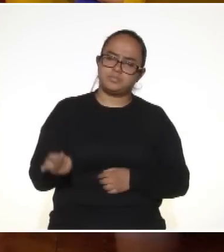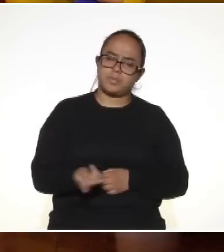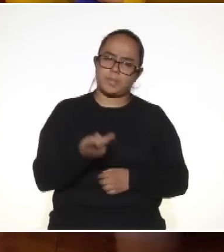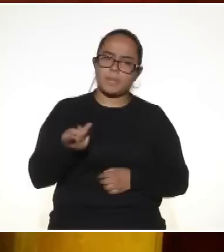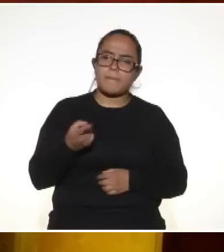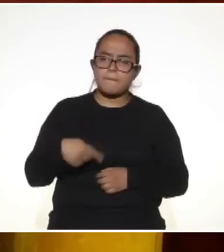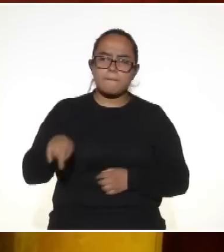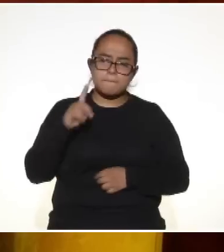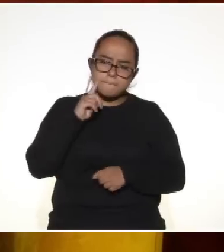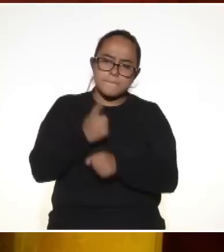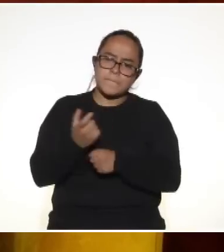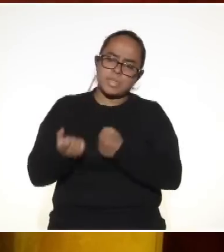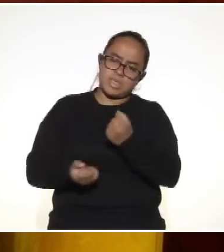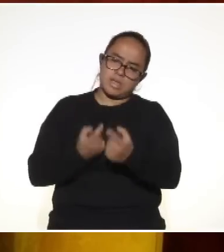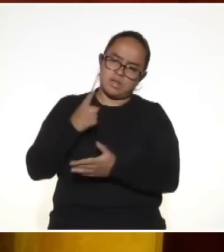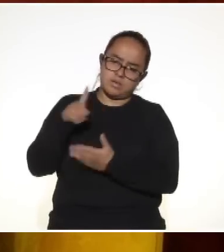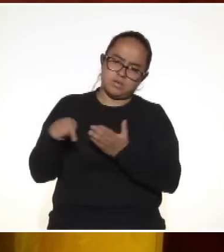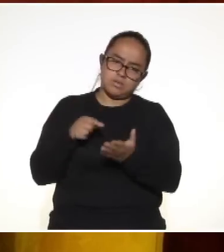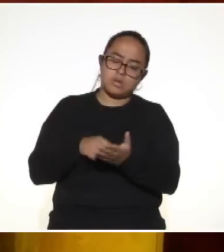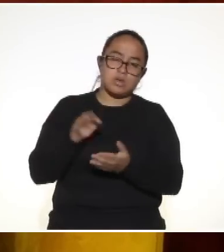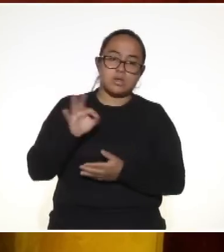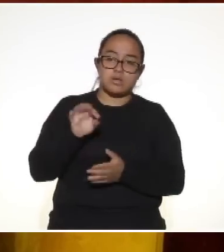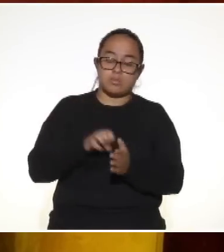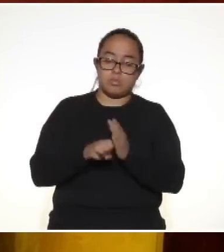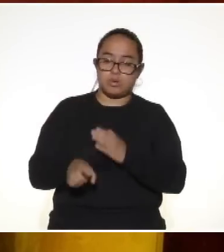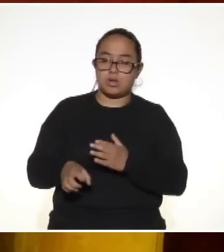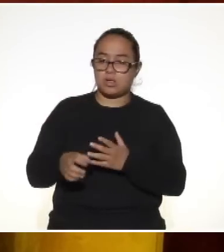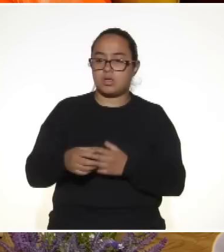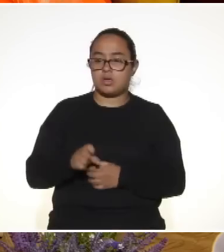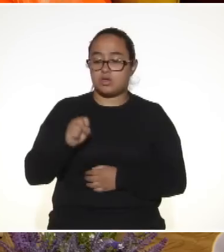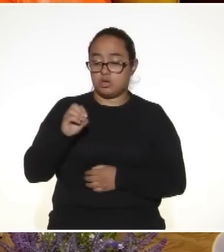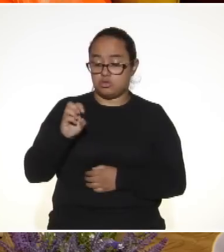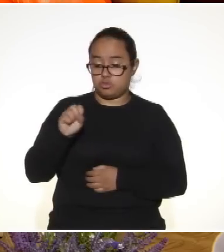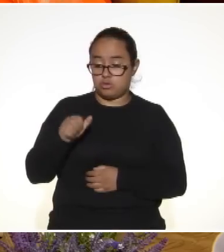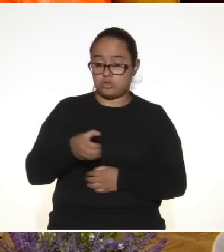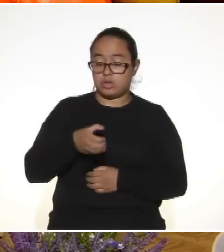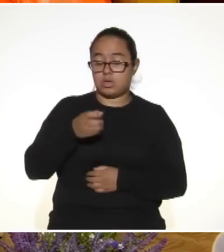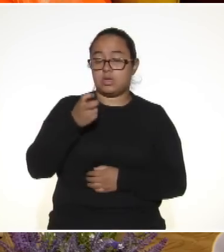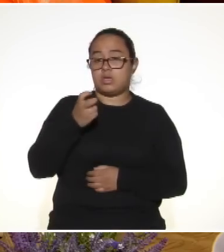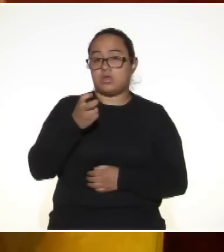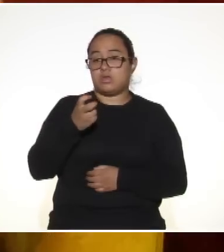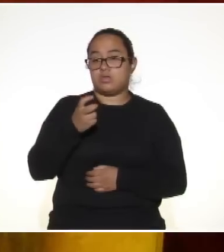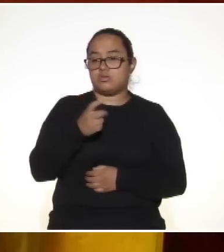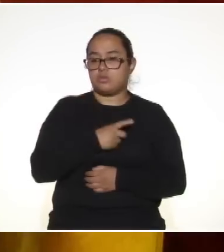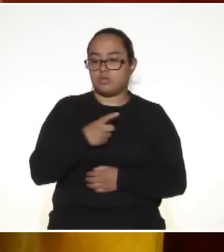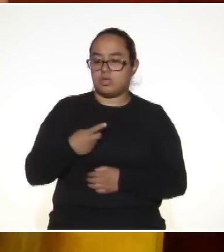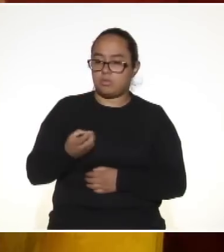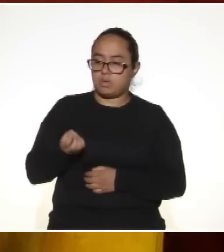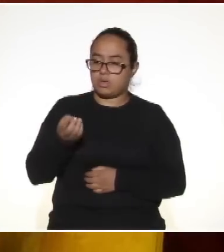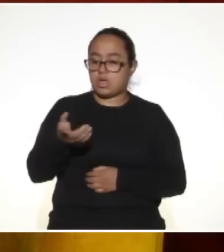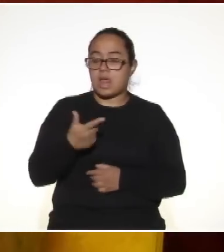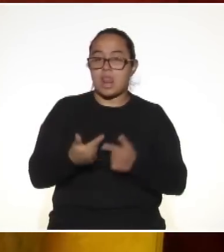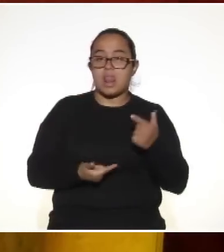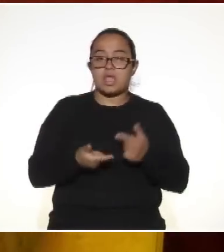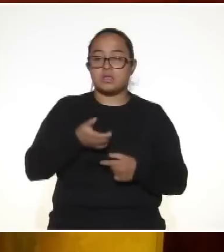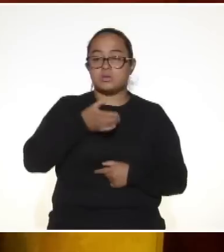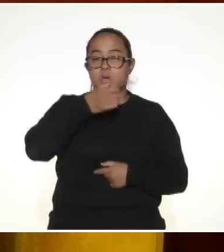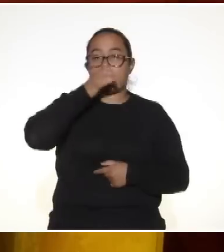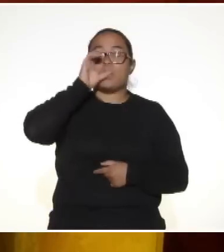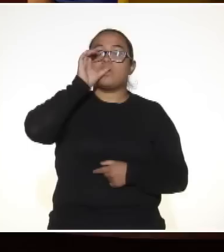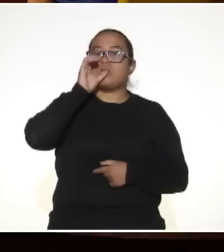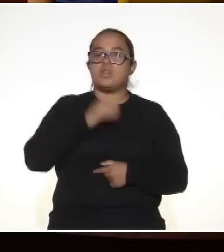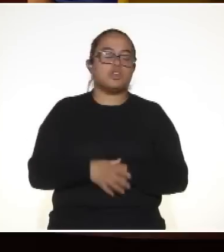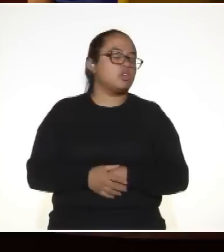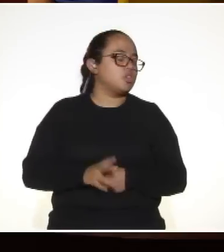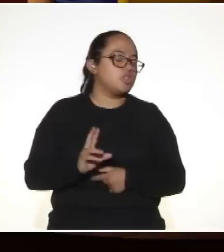han visto en algunos lugares que si toman cuestiones como sosa, es bueno que darles de tomar leche mientras van en camino No,